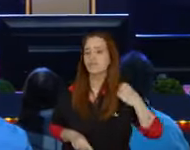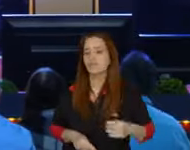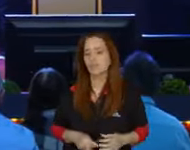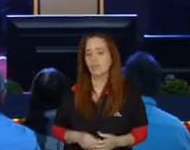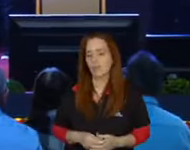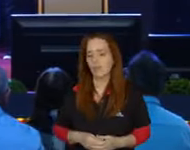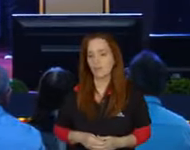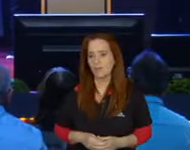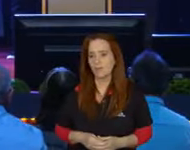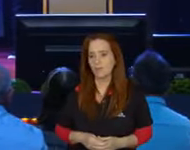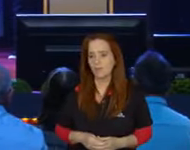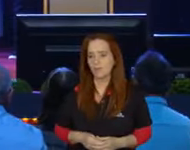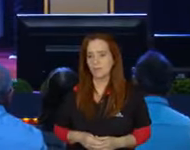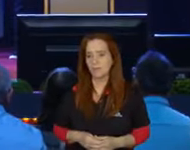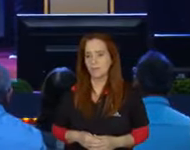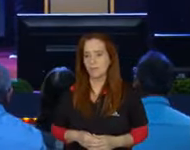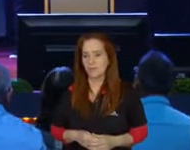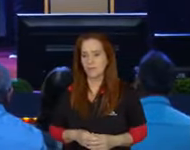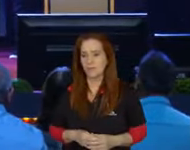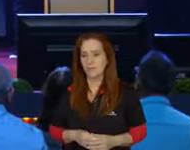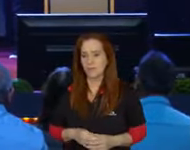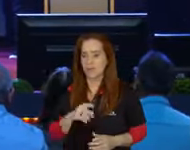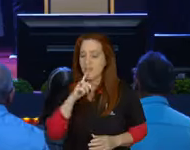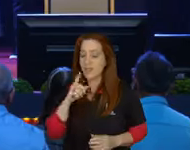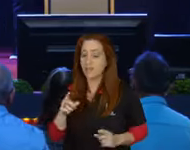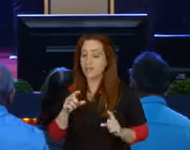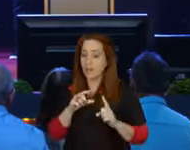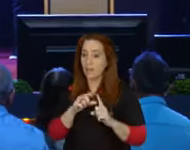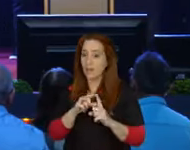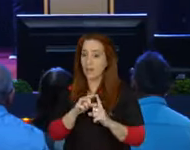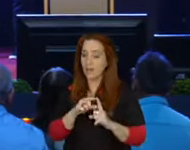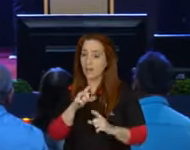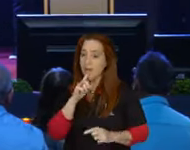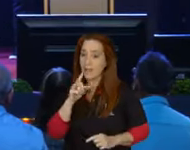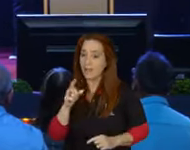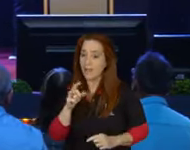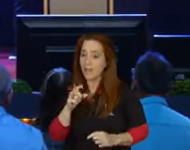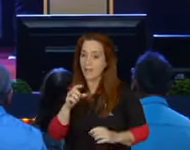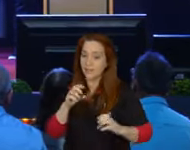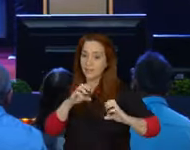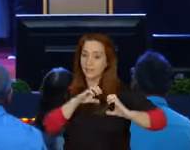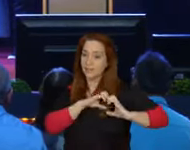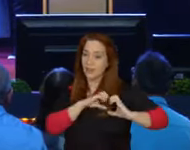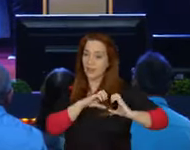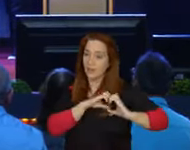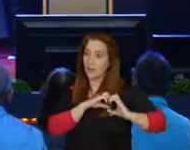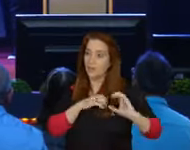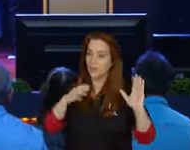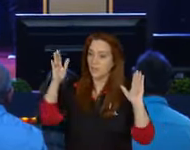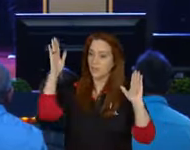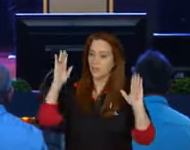del corazón de Dios a nosotros, sin ocultar que vienen momentos difíciles,